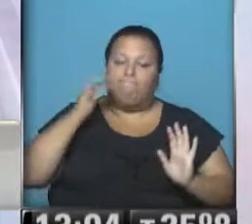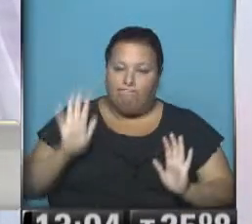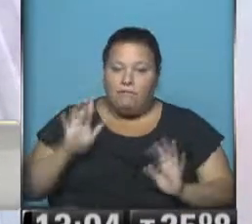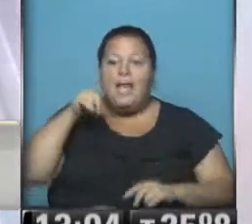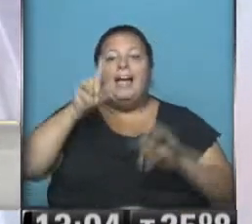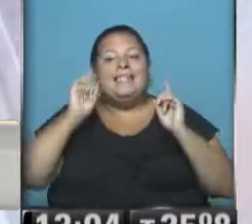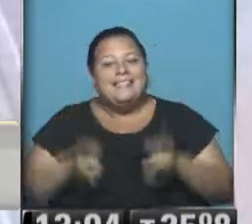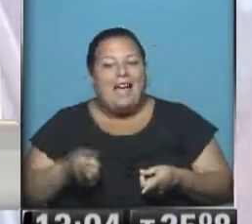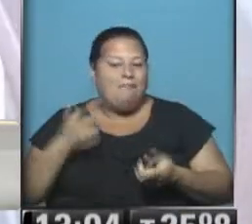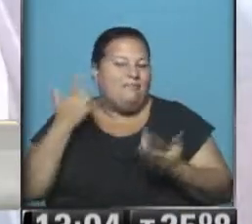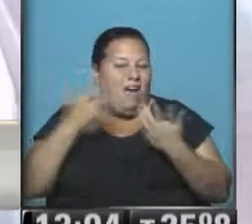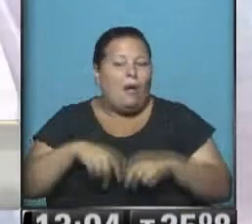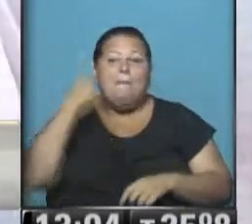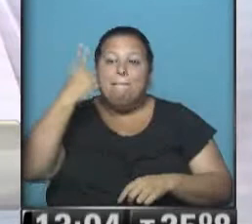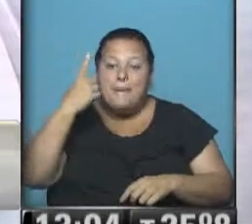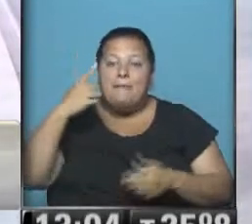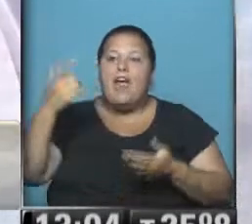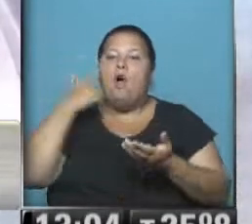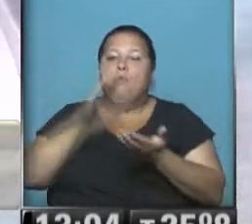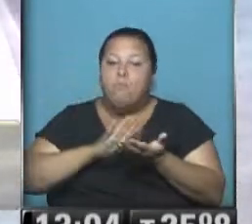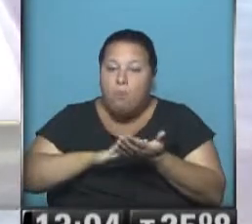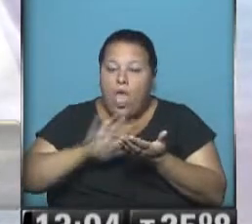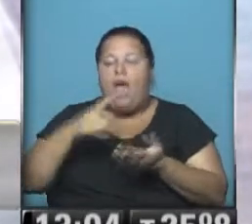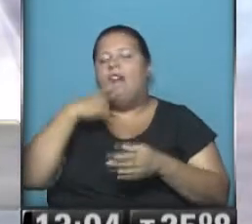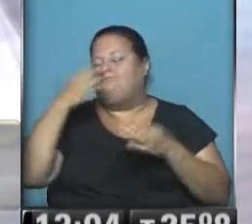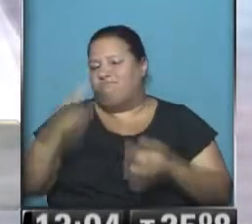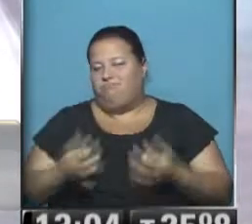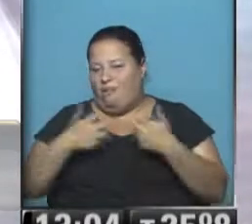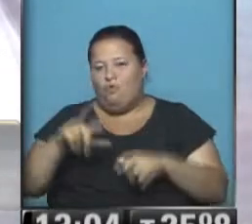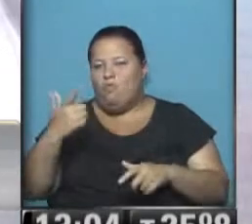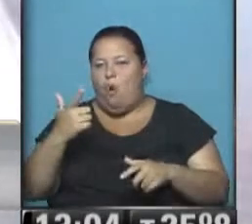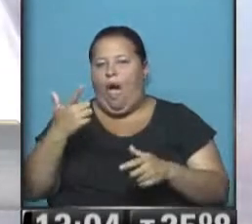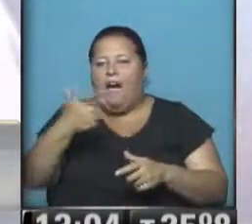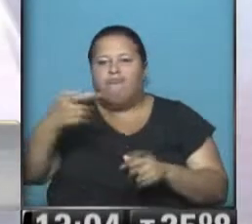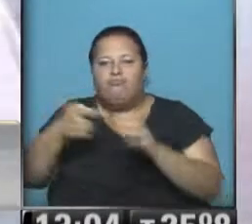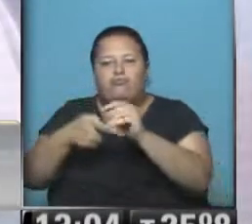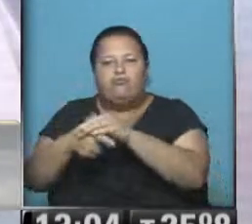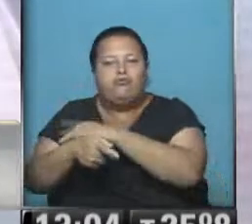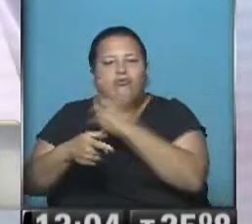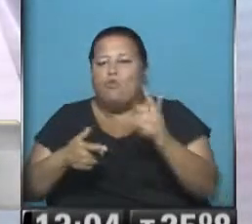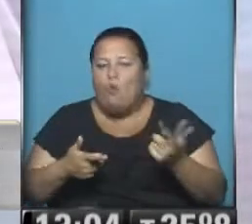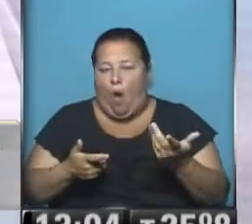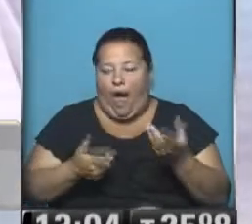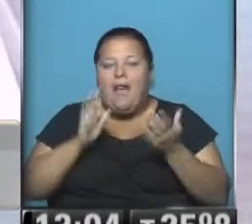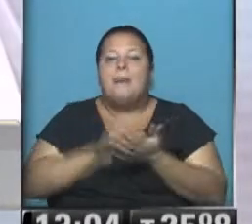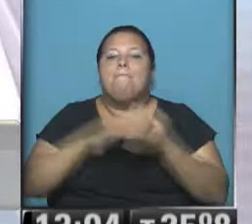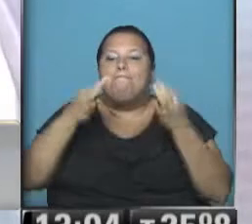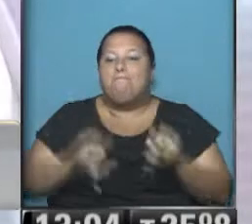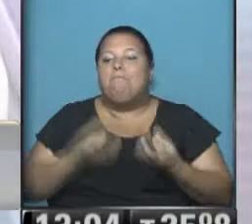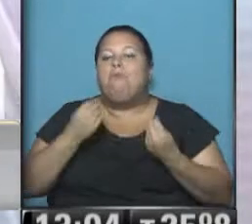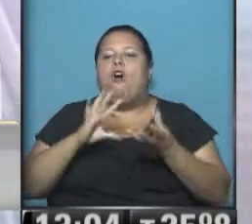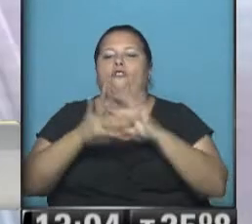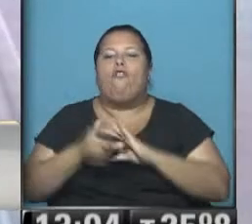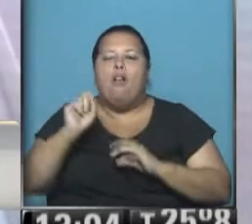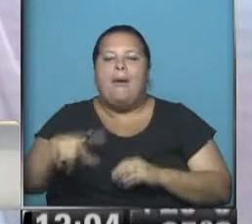era también esperado, ya la primera prueba era esperado que no hubiera suficientes elementos que determinaran eso por la